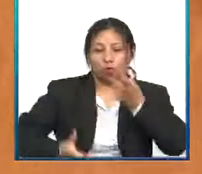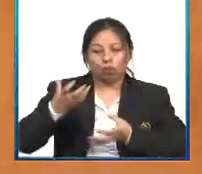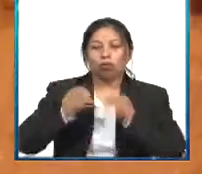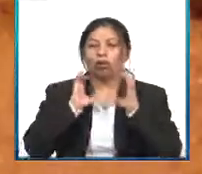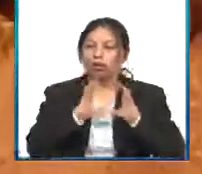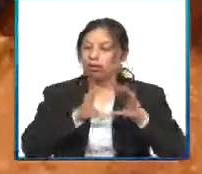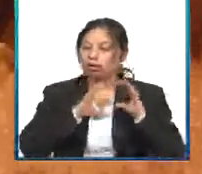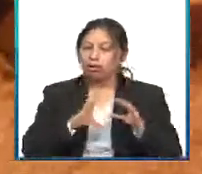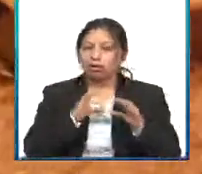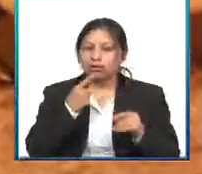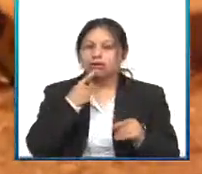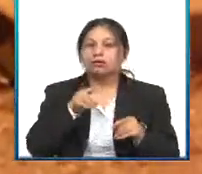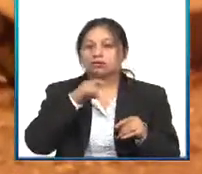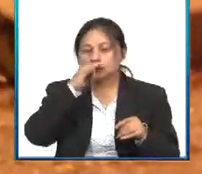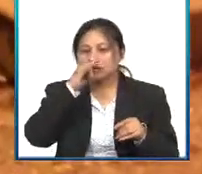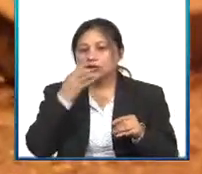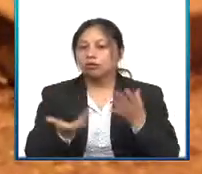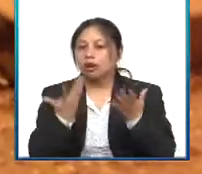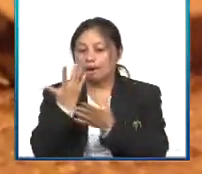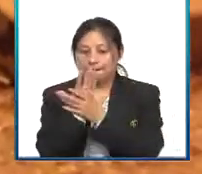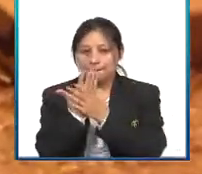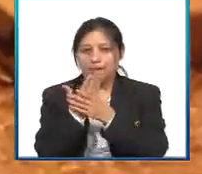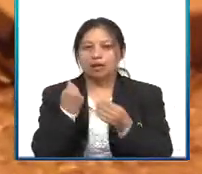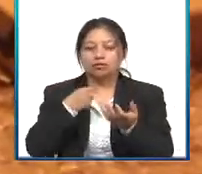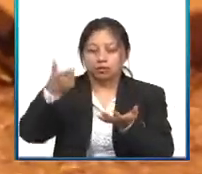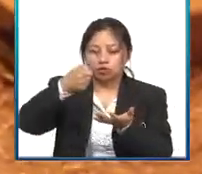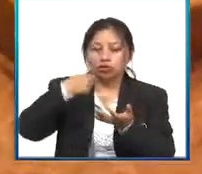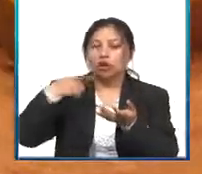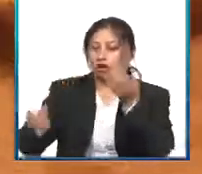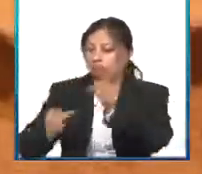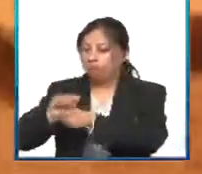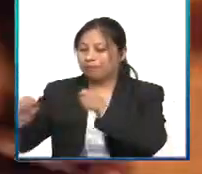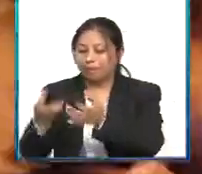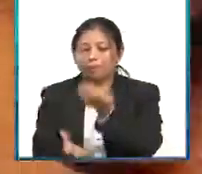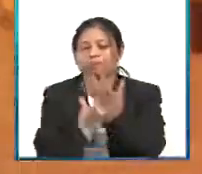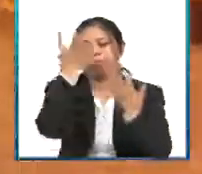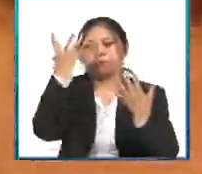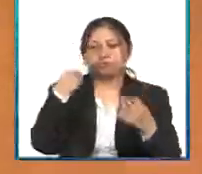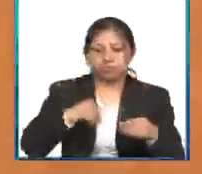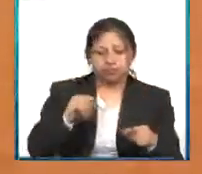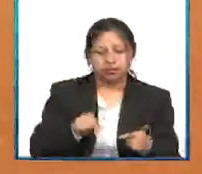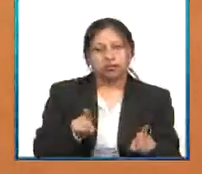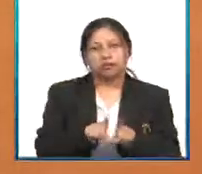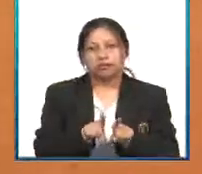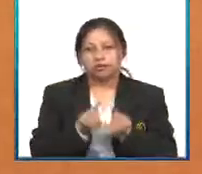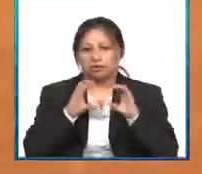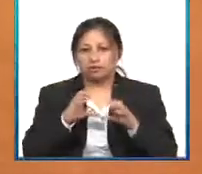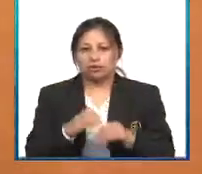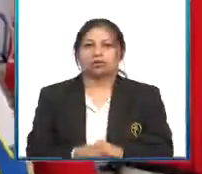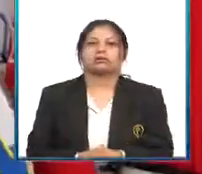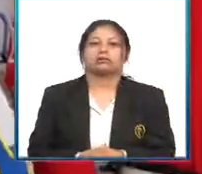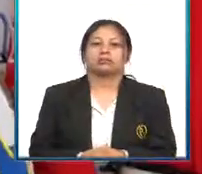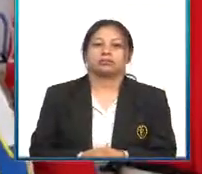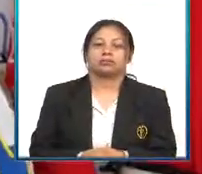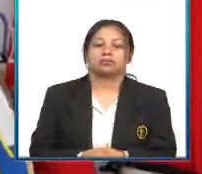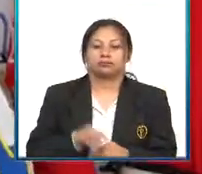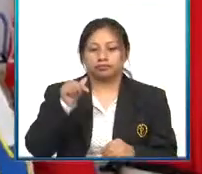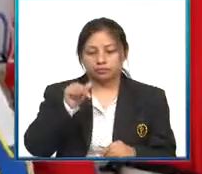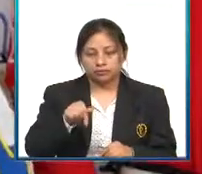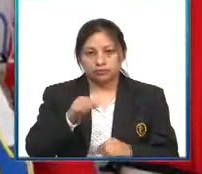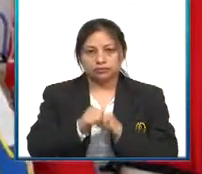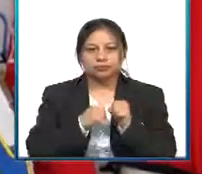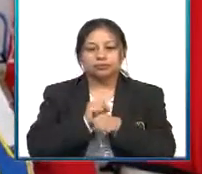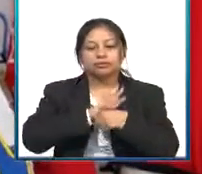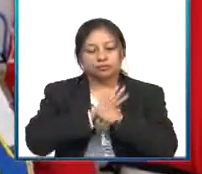puede ocasionar quemaduras si los niños tienen en sus manos este elemento químico y al mismo tiempo queman fuegos artificiales. En esta época